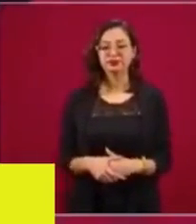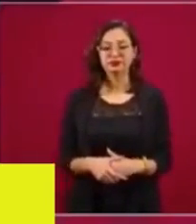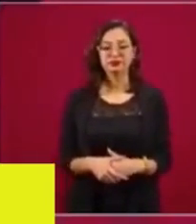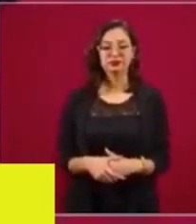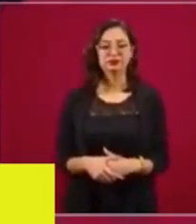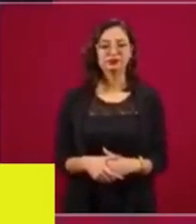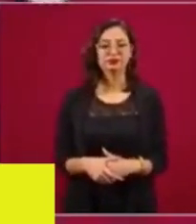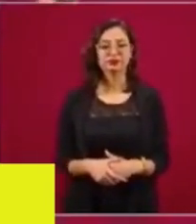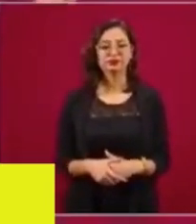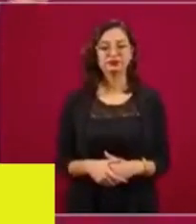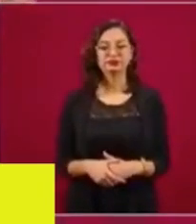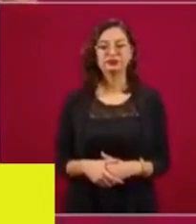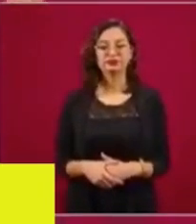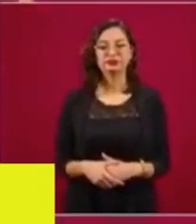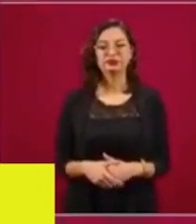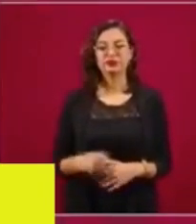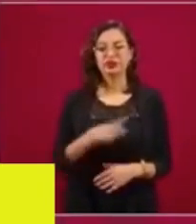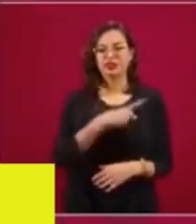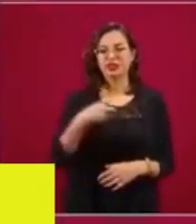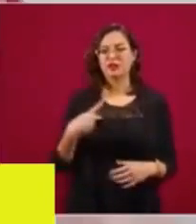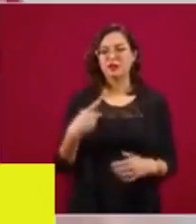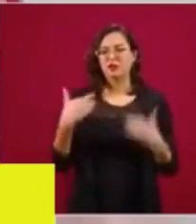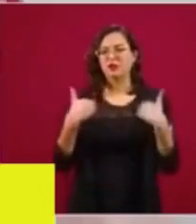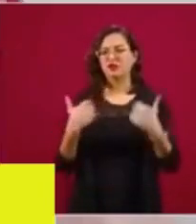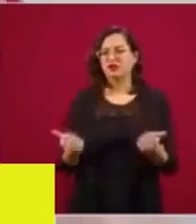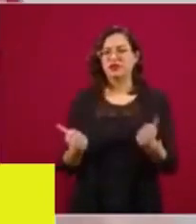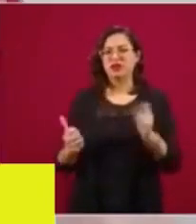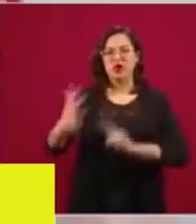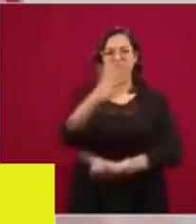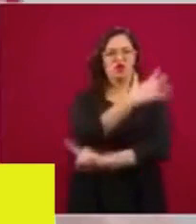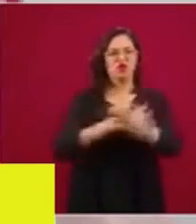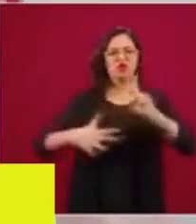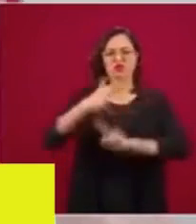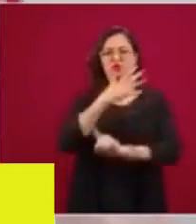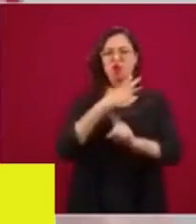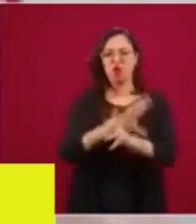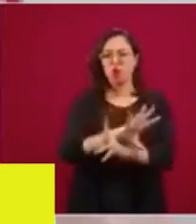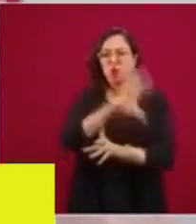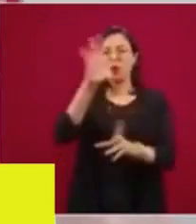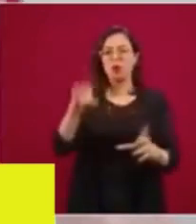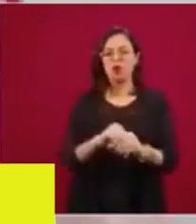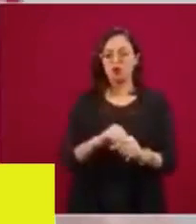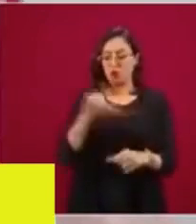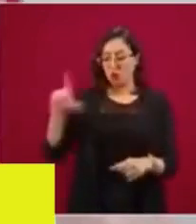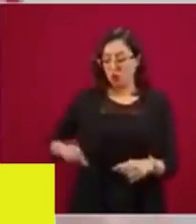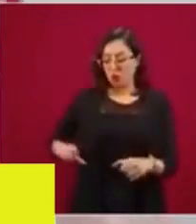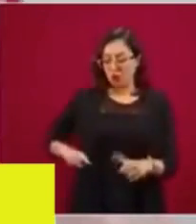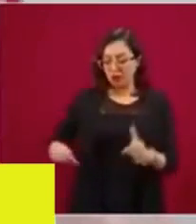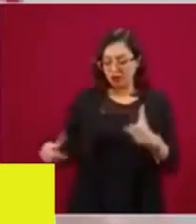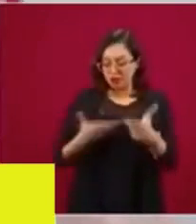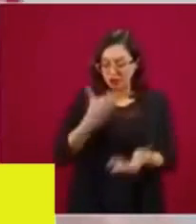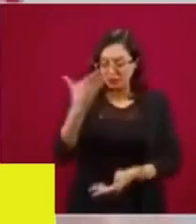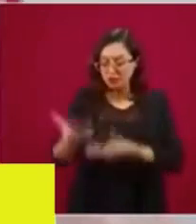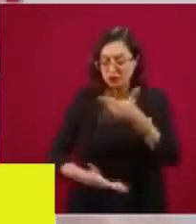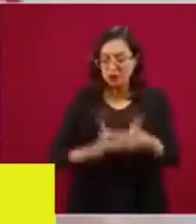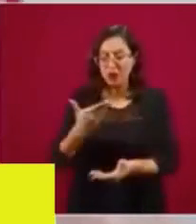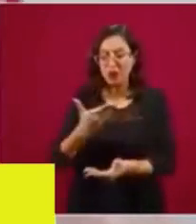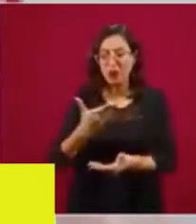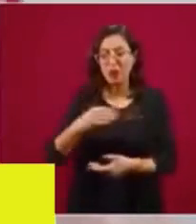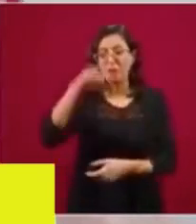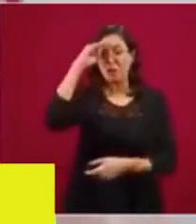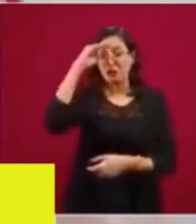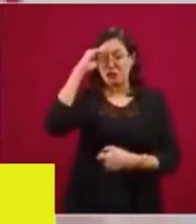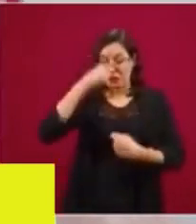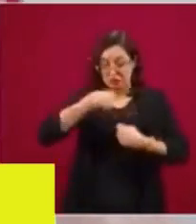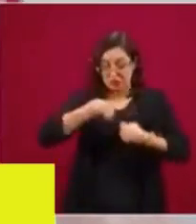una idea general de las cosas. Un servidor público no puede estar pensando en sí mismo.